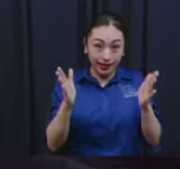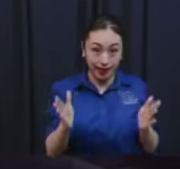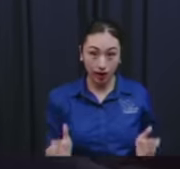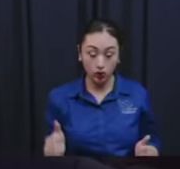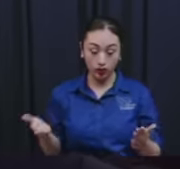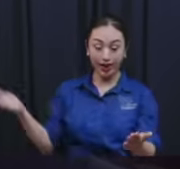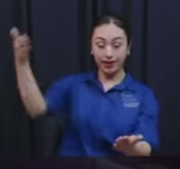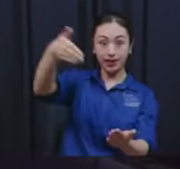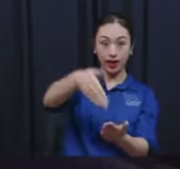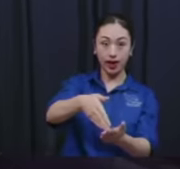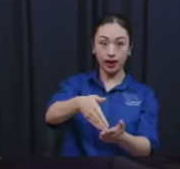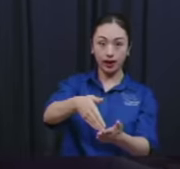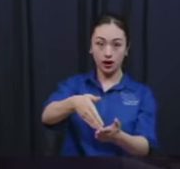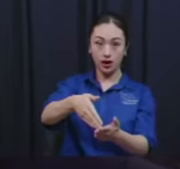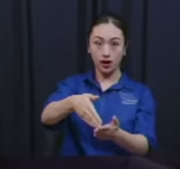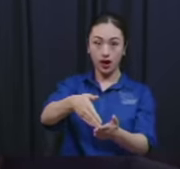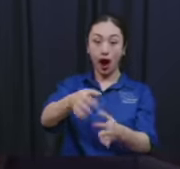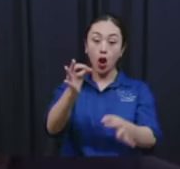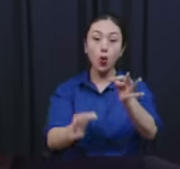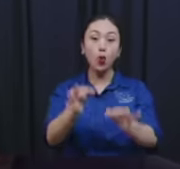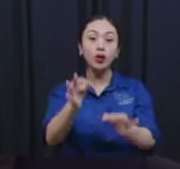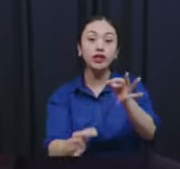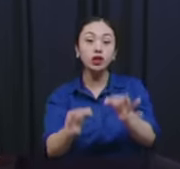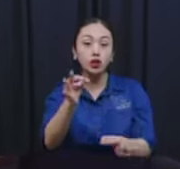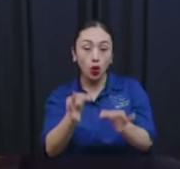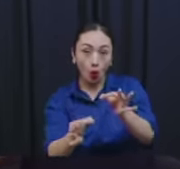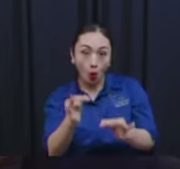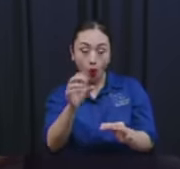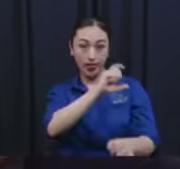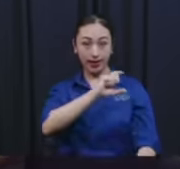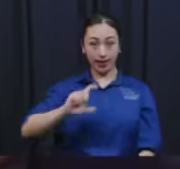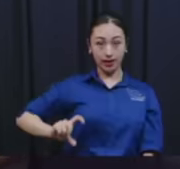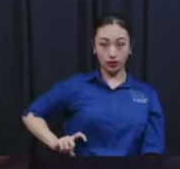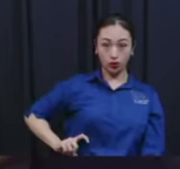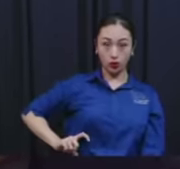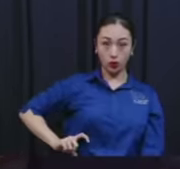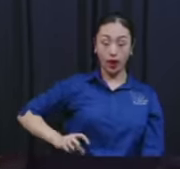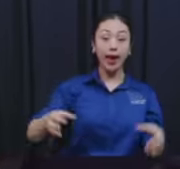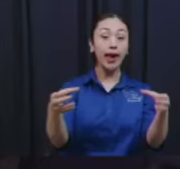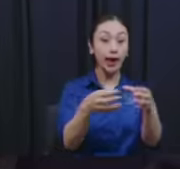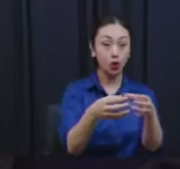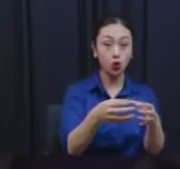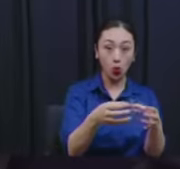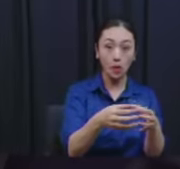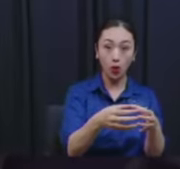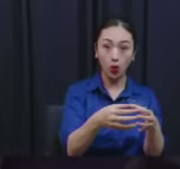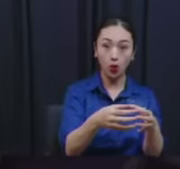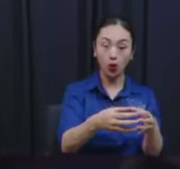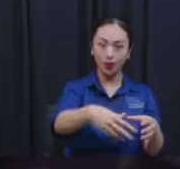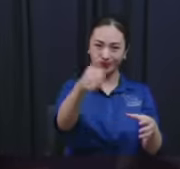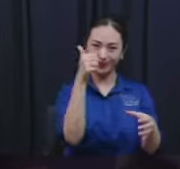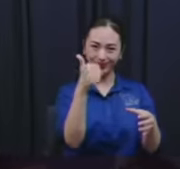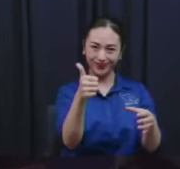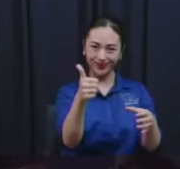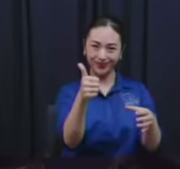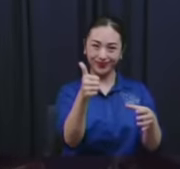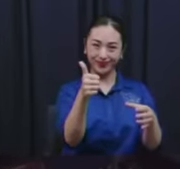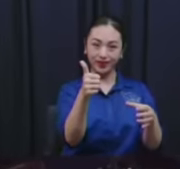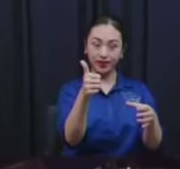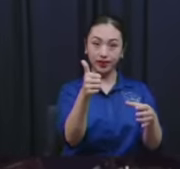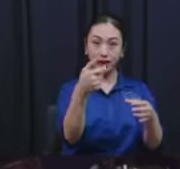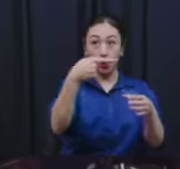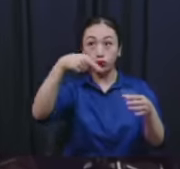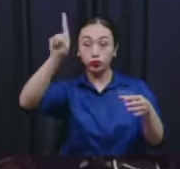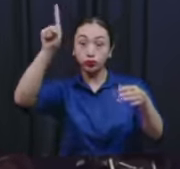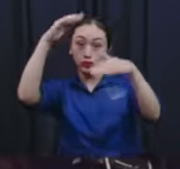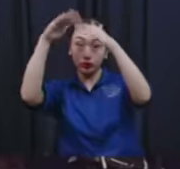bim de Cristo los aprobados siguen su camino y los reprobados regresan